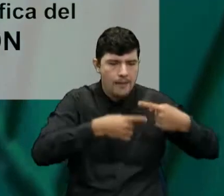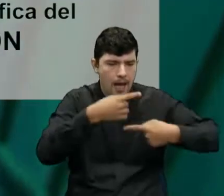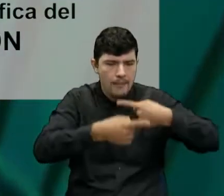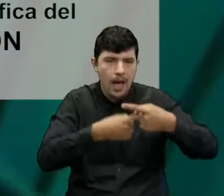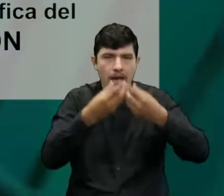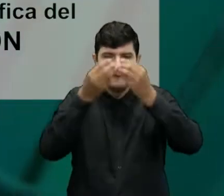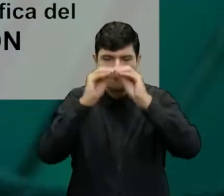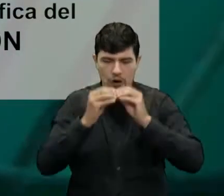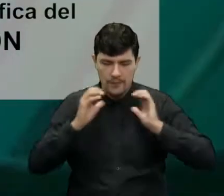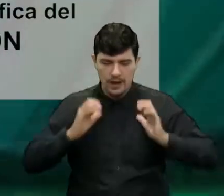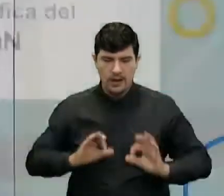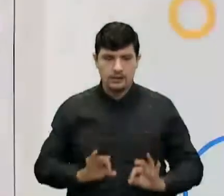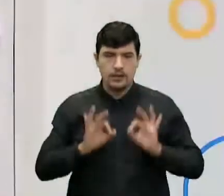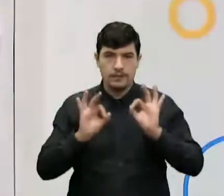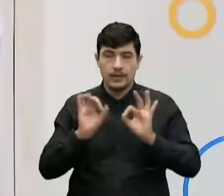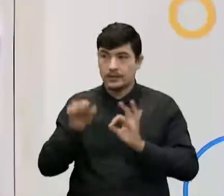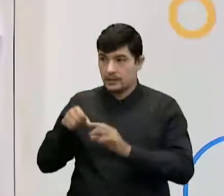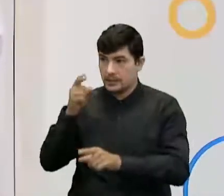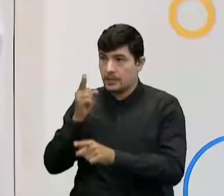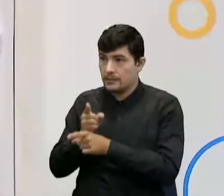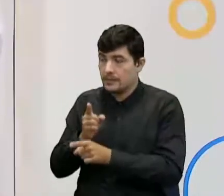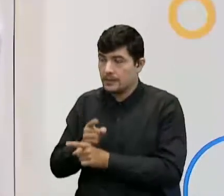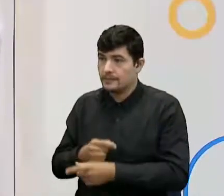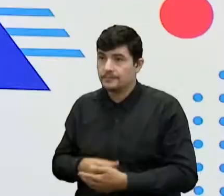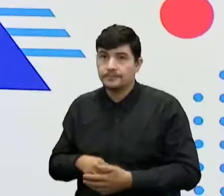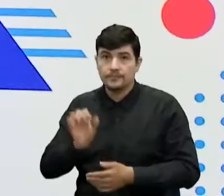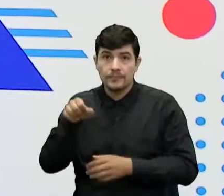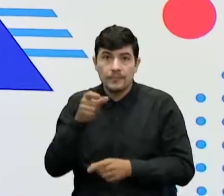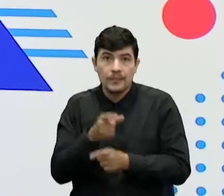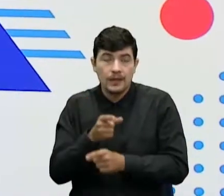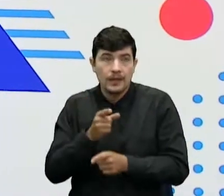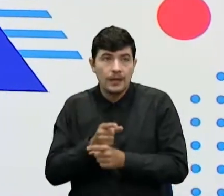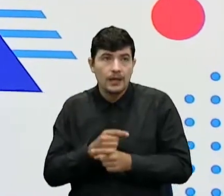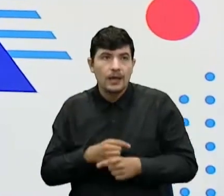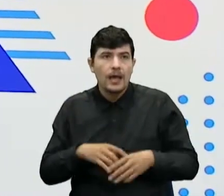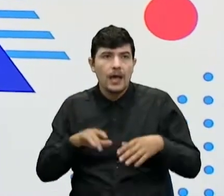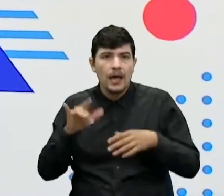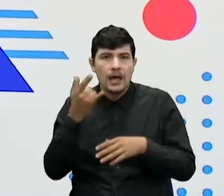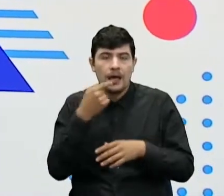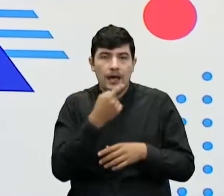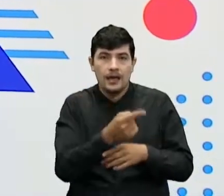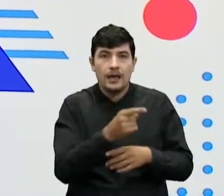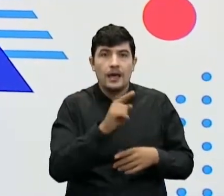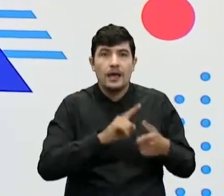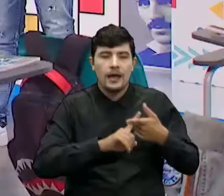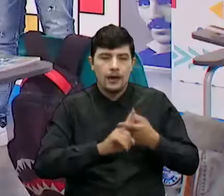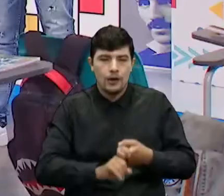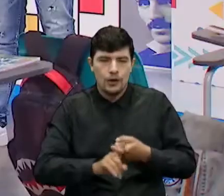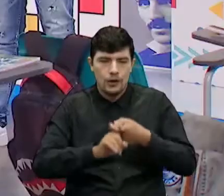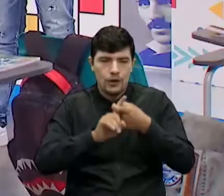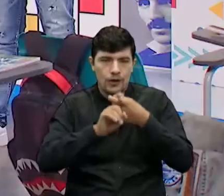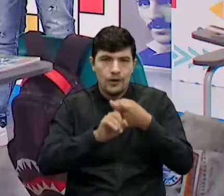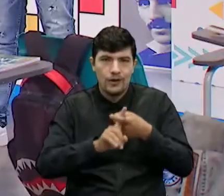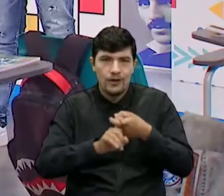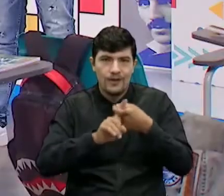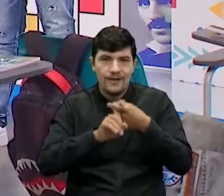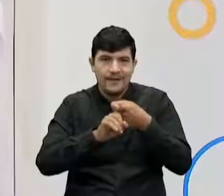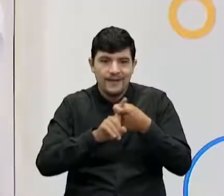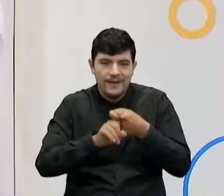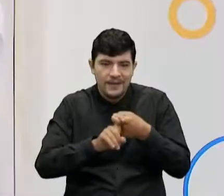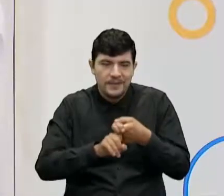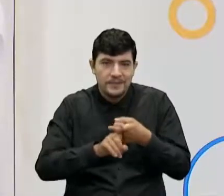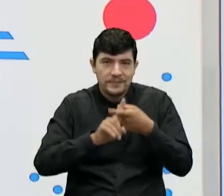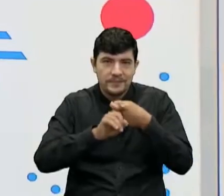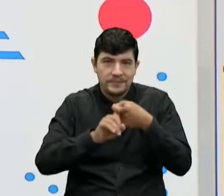que Ellos ayudan Avanzan en este gene A través de Algo que le llamamos Cromosomas Cromosomas Son